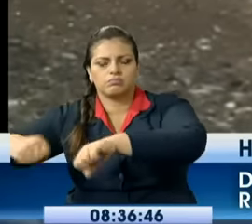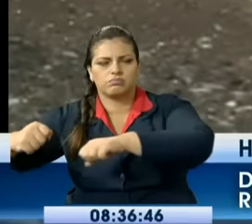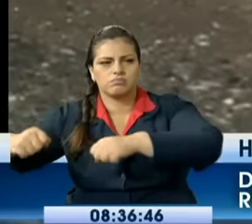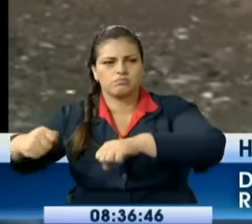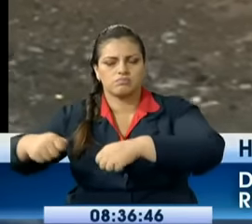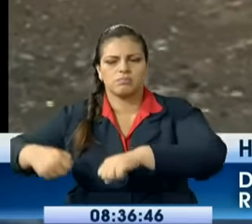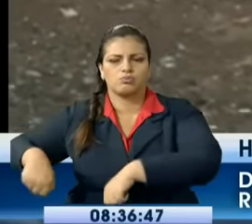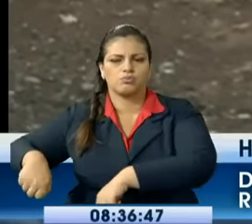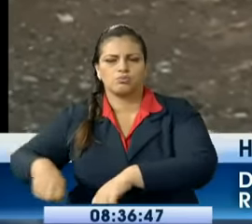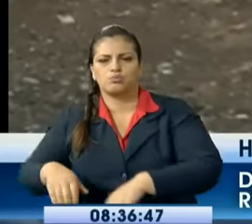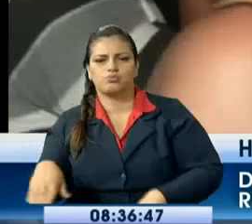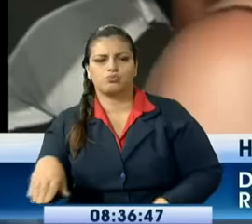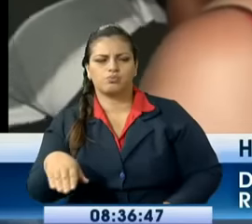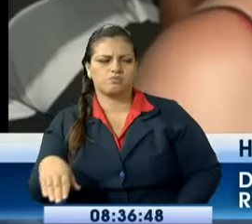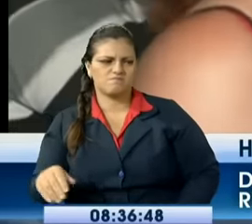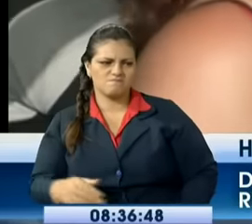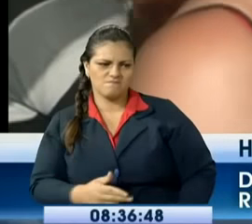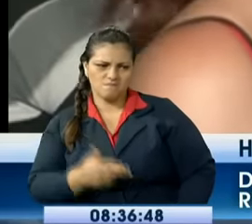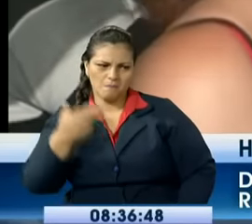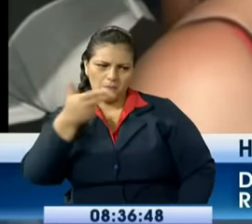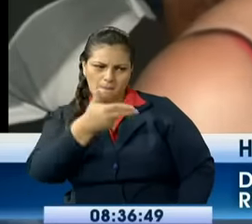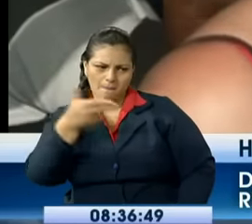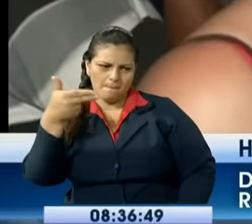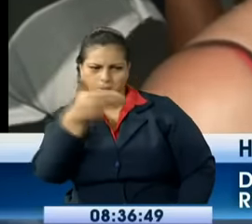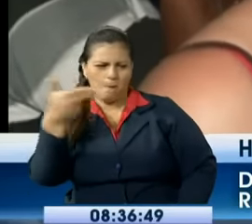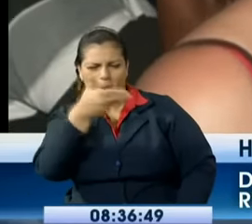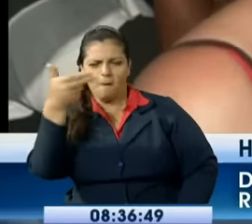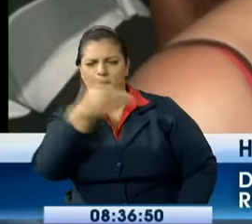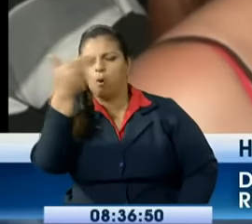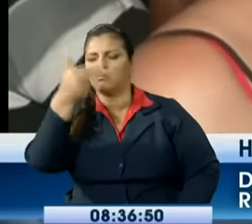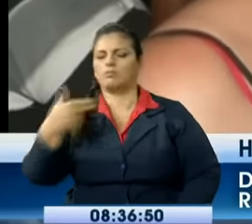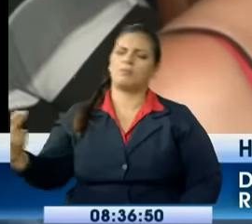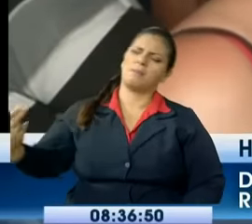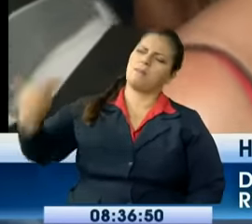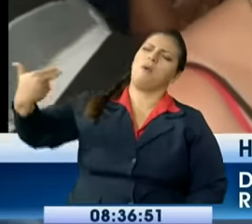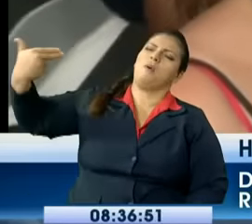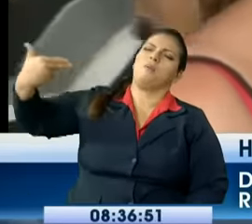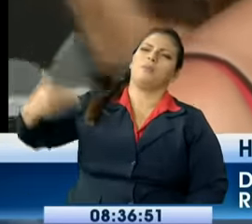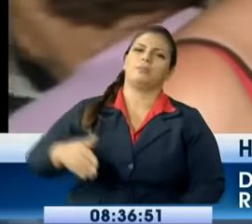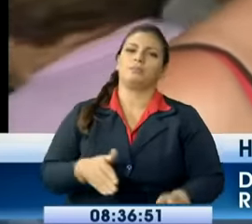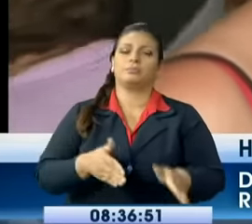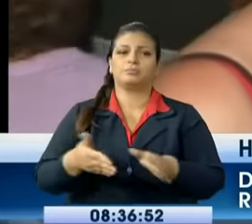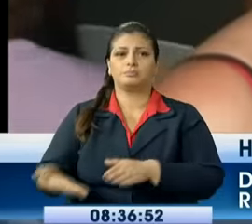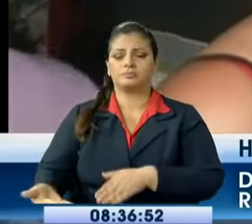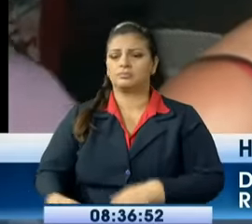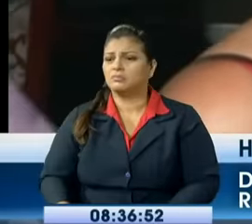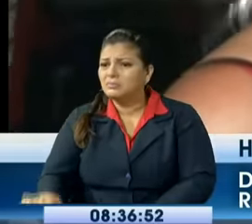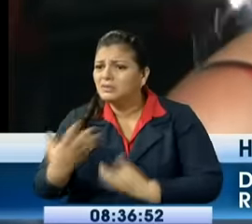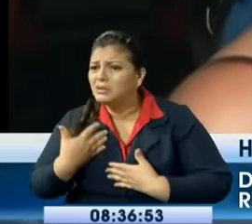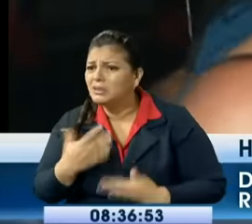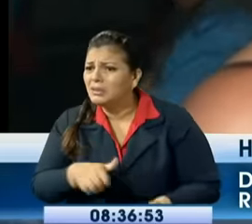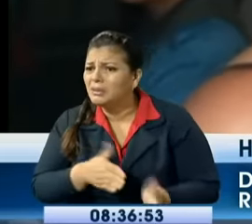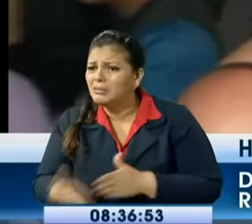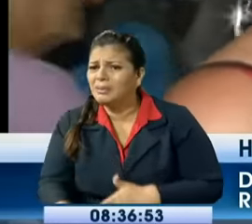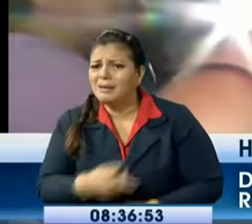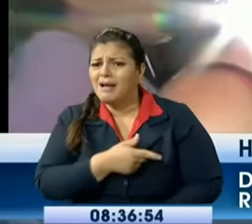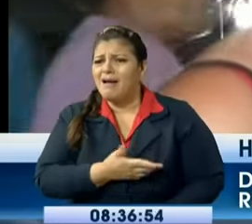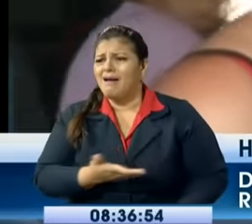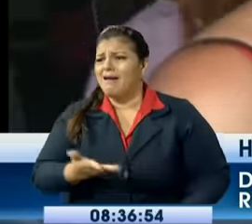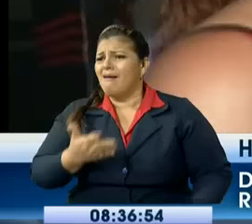realizaron varios disparos. Simplemente nos dijeron que estaba muerto, nada más. ¿Se movilizaba en su motocicleta? Sí, él era este... ¿Qué